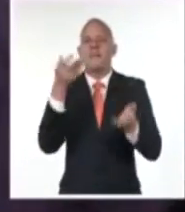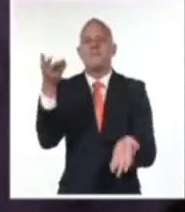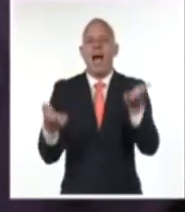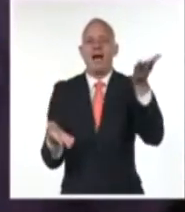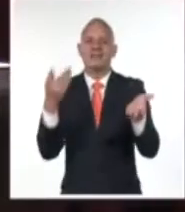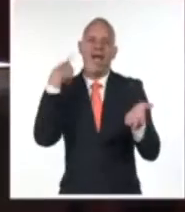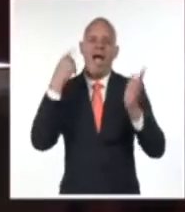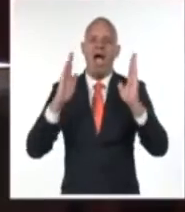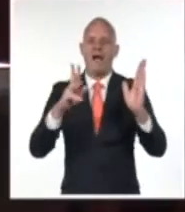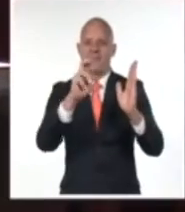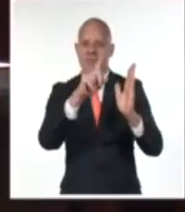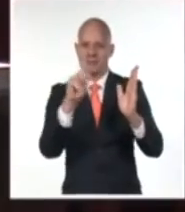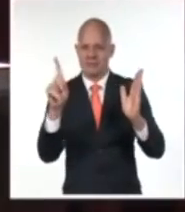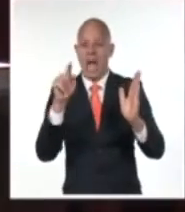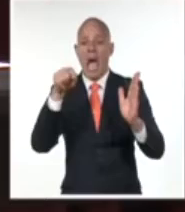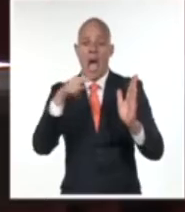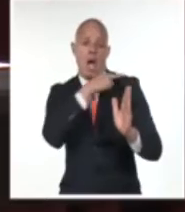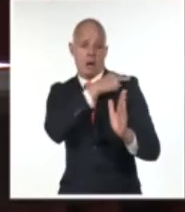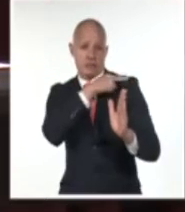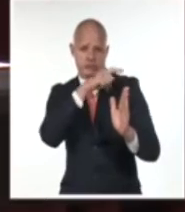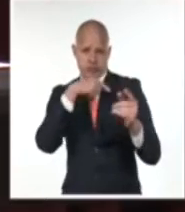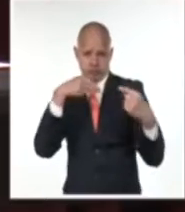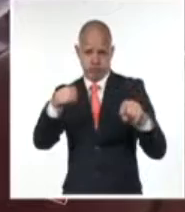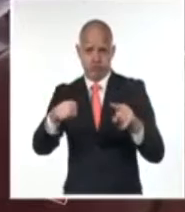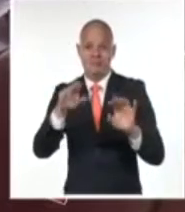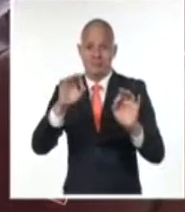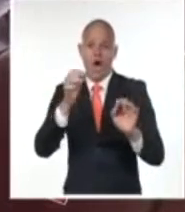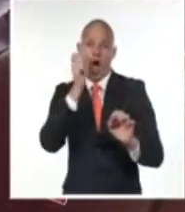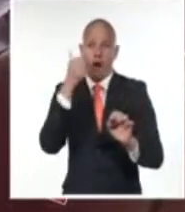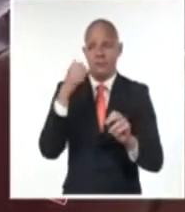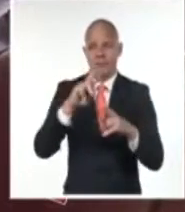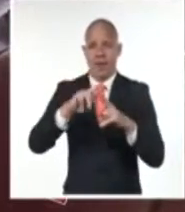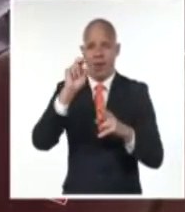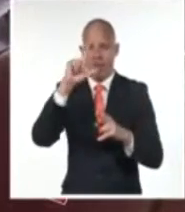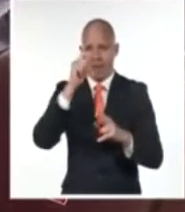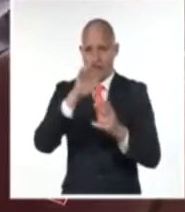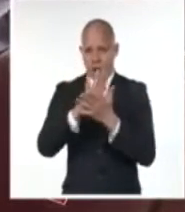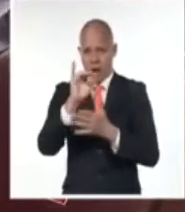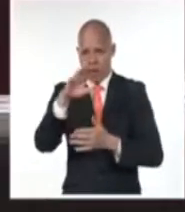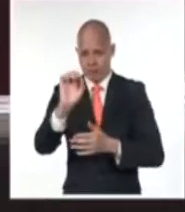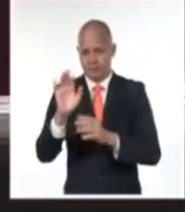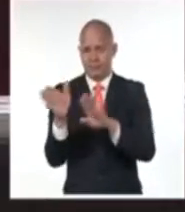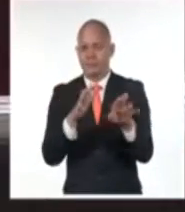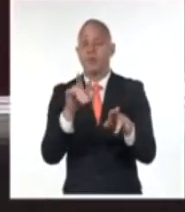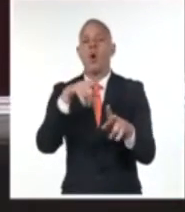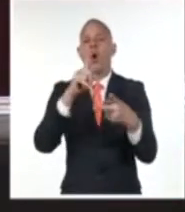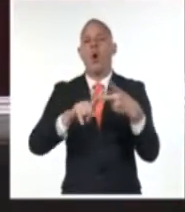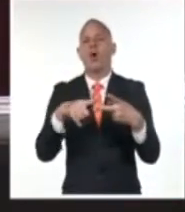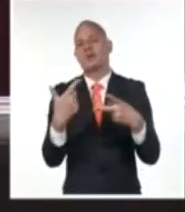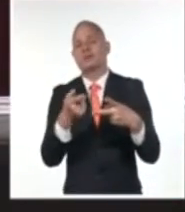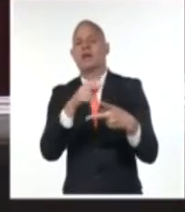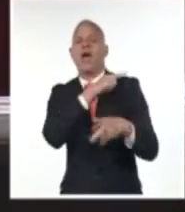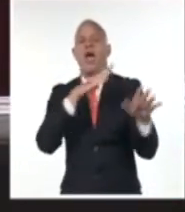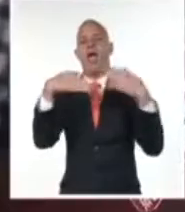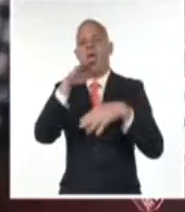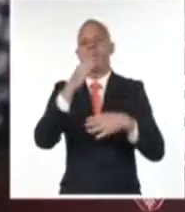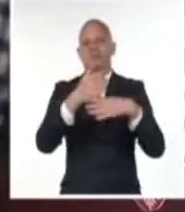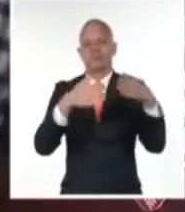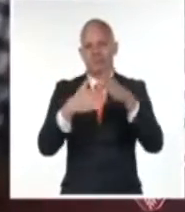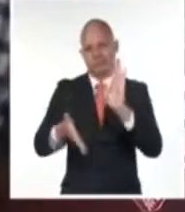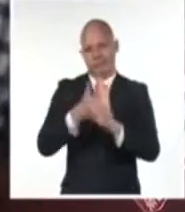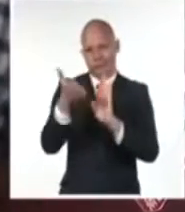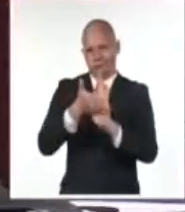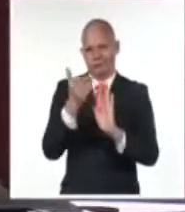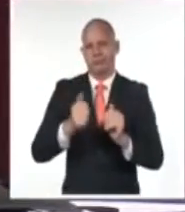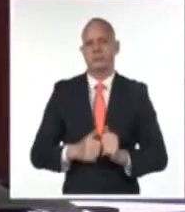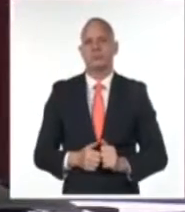ministro, comandante de la Revolución, Ramiro Valdés Menéndez, y el titular del sector, René Mesa Villafaña,